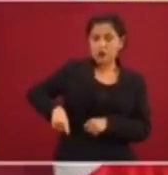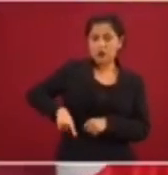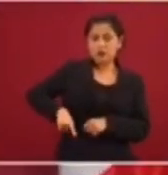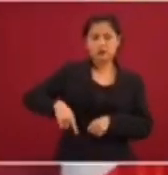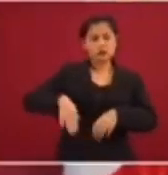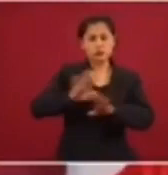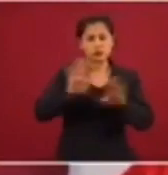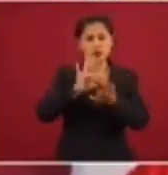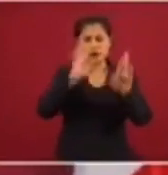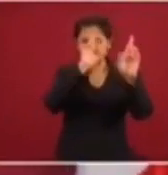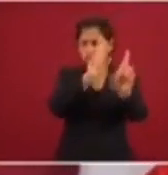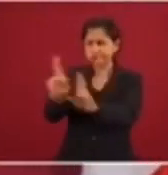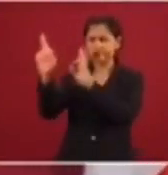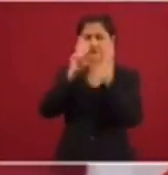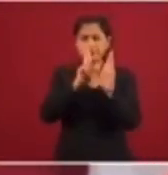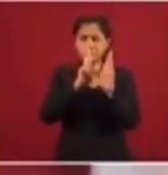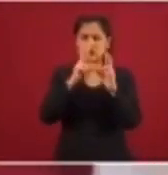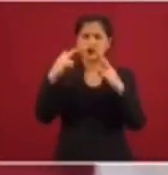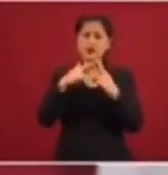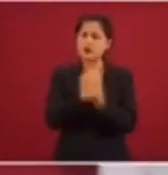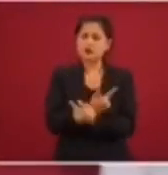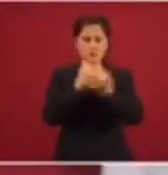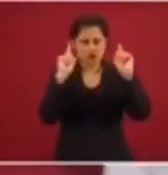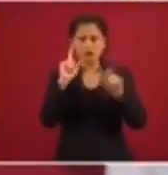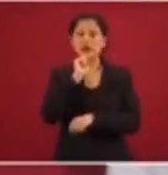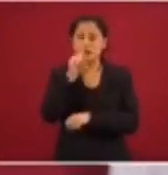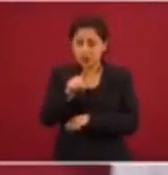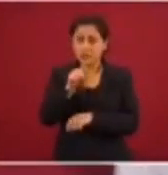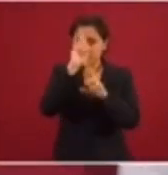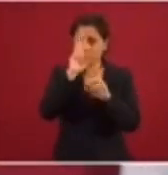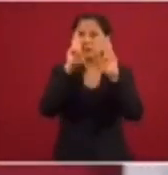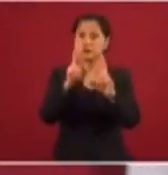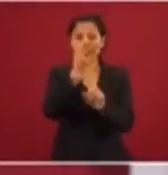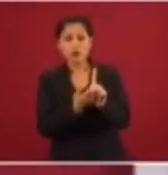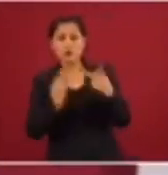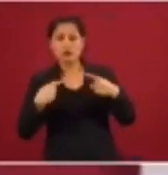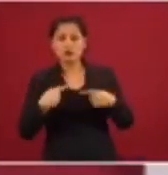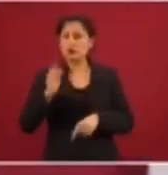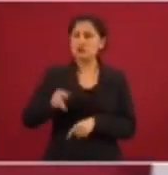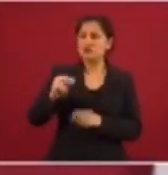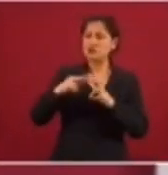religiones, ¿eh? Y desde luego respeto a los no creyentes.